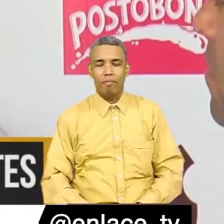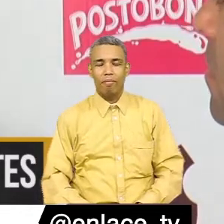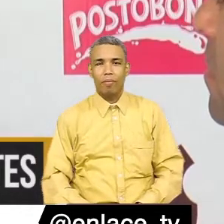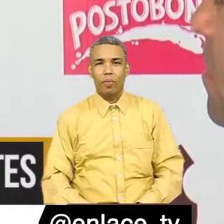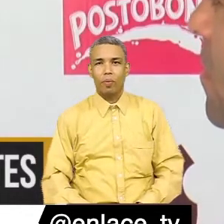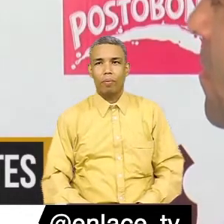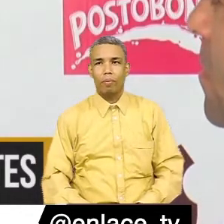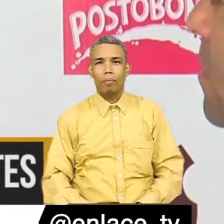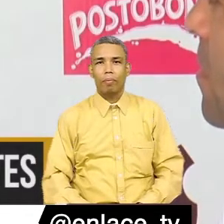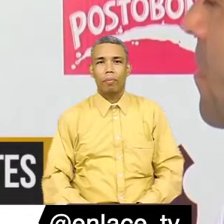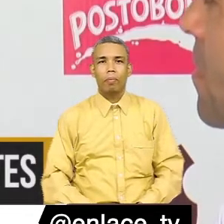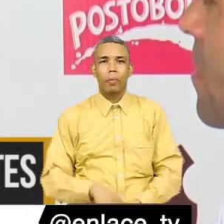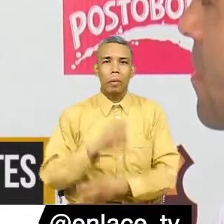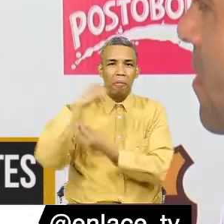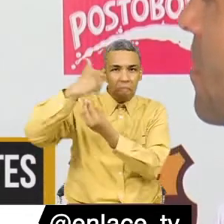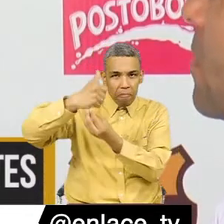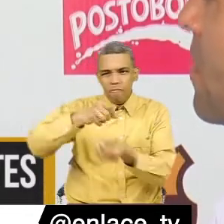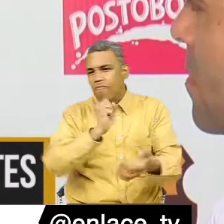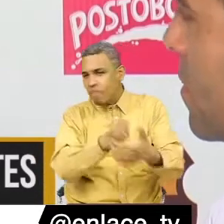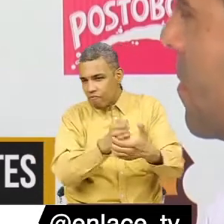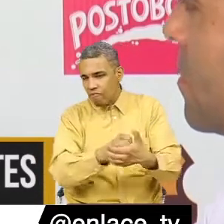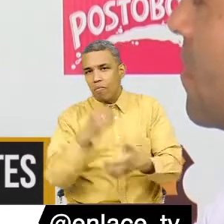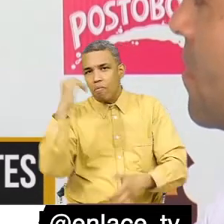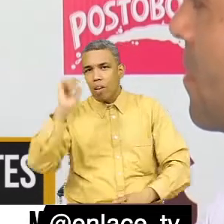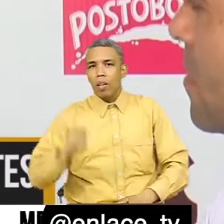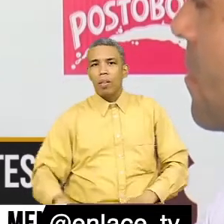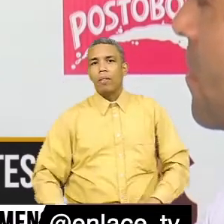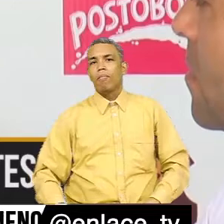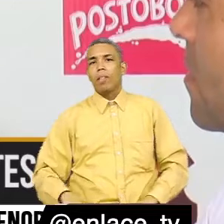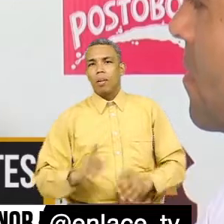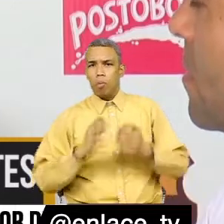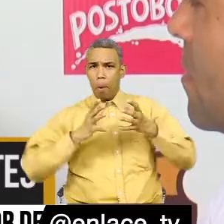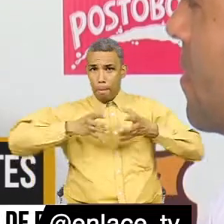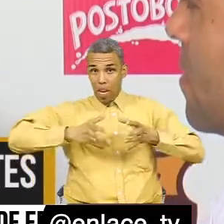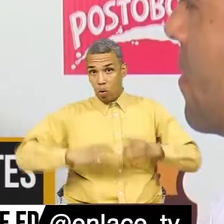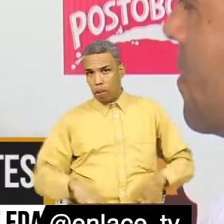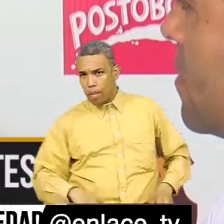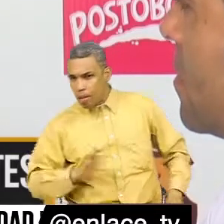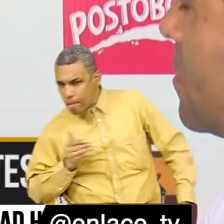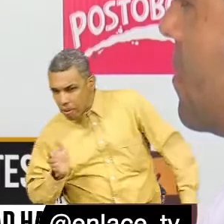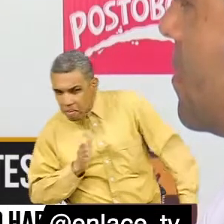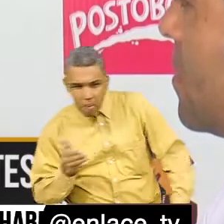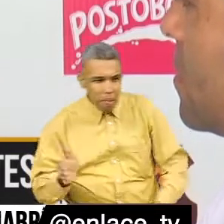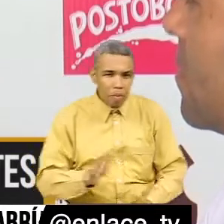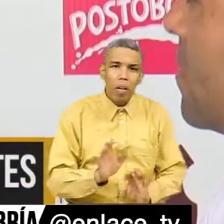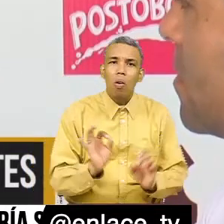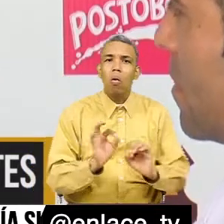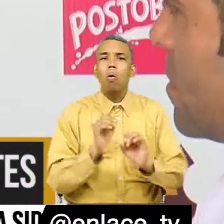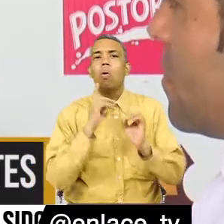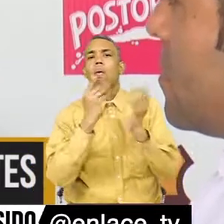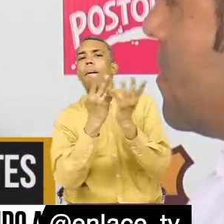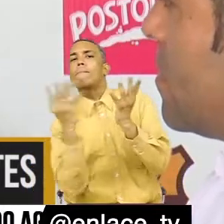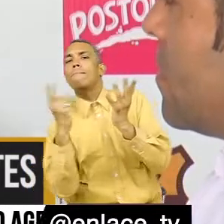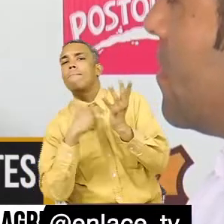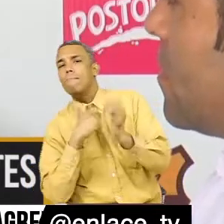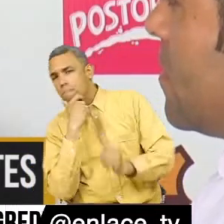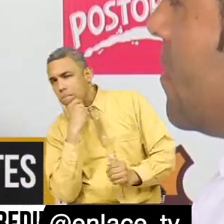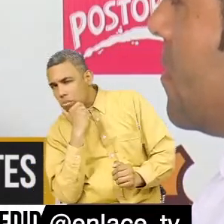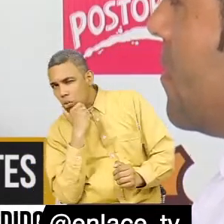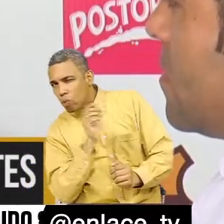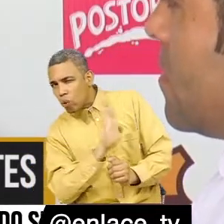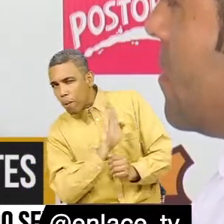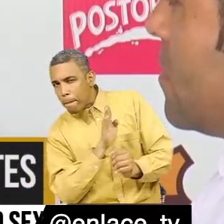más en la pelota quieta o en la pelota en movimiento. Cuando hemos quedado con 10 hombres, hemos